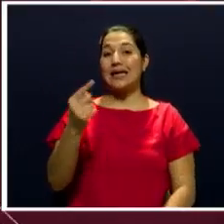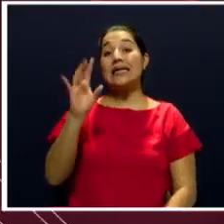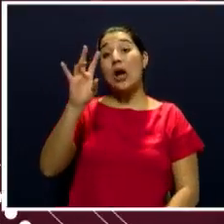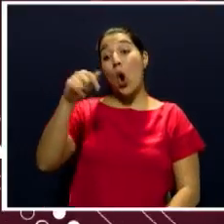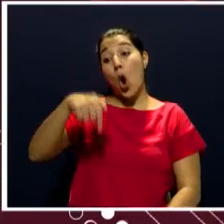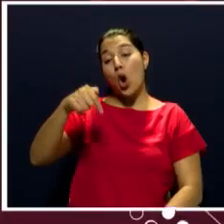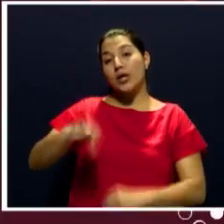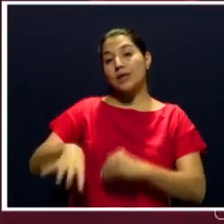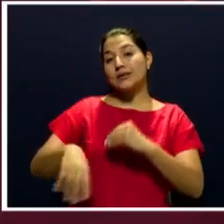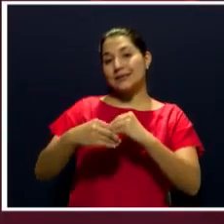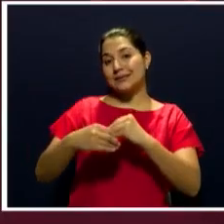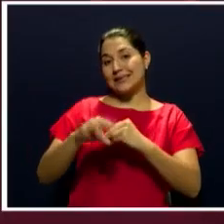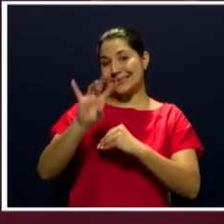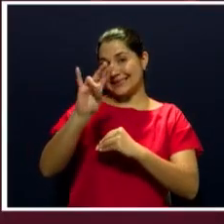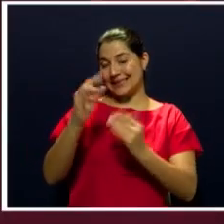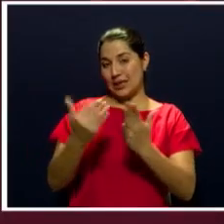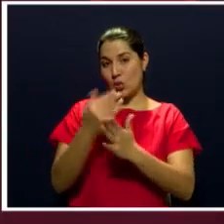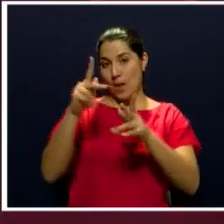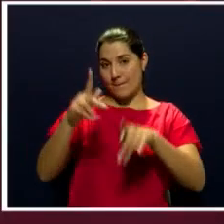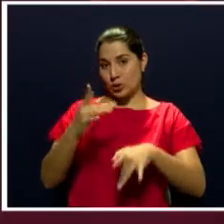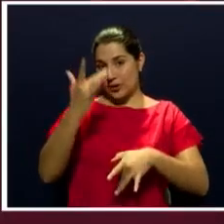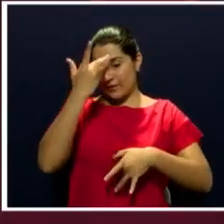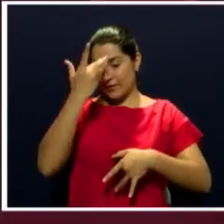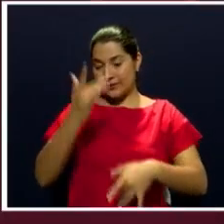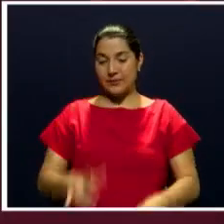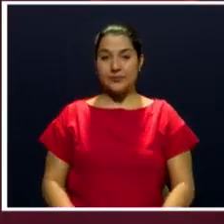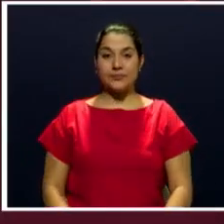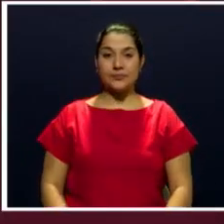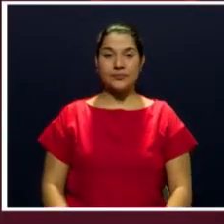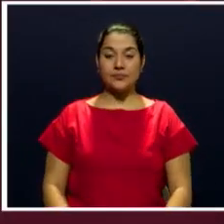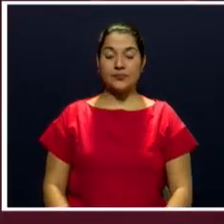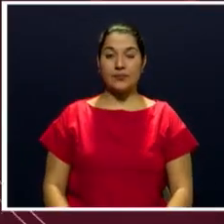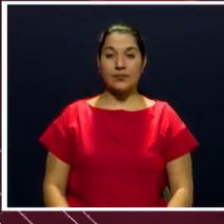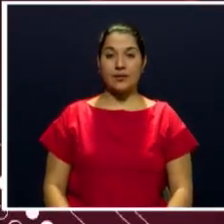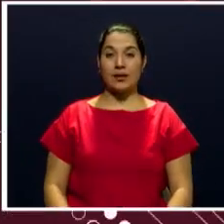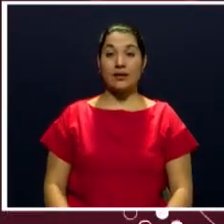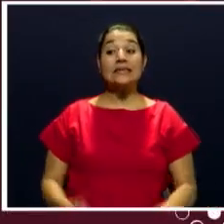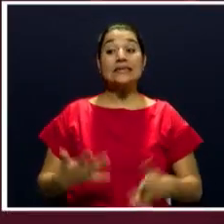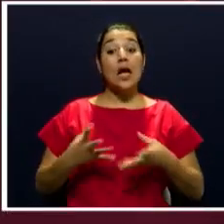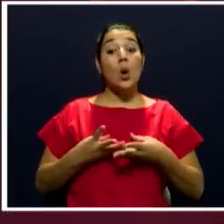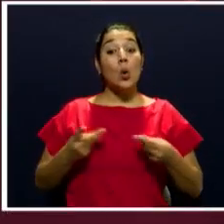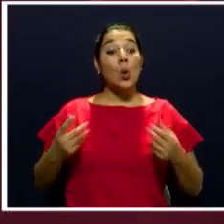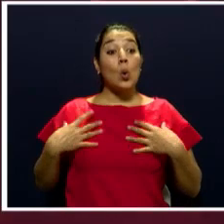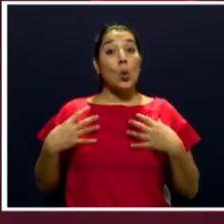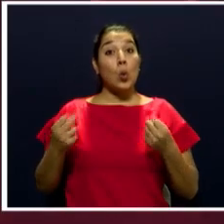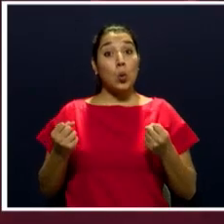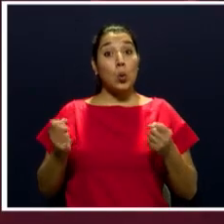nuevos casos que se reportan hoy martes. El total de recuperados